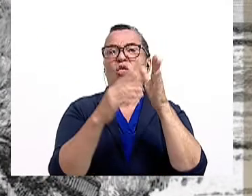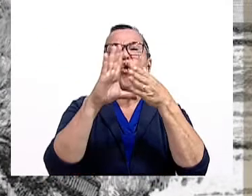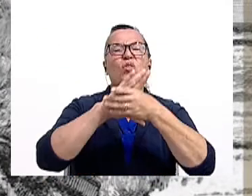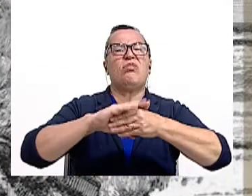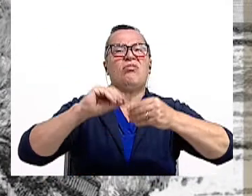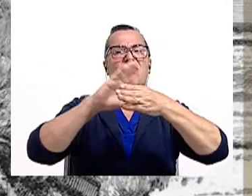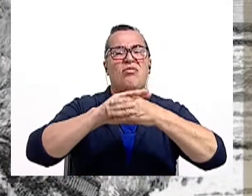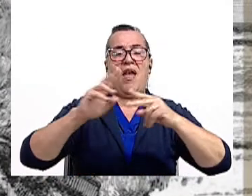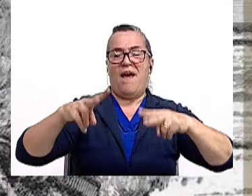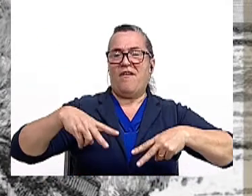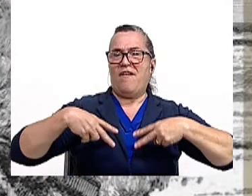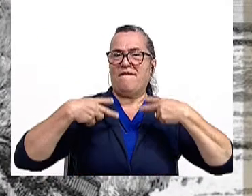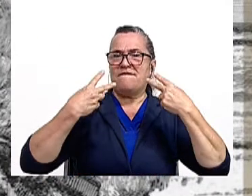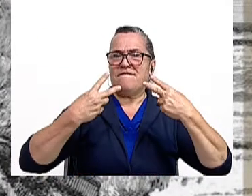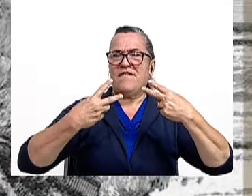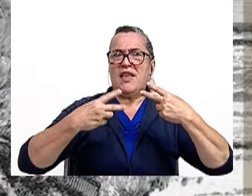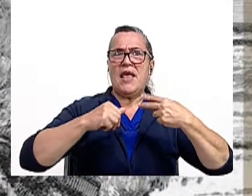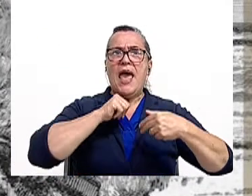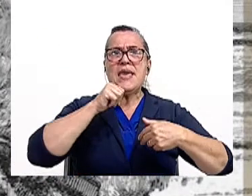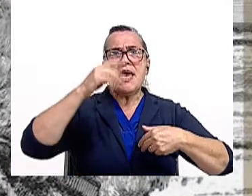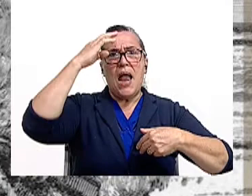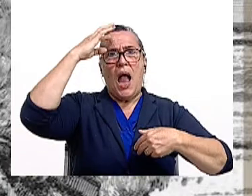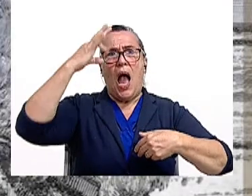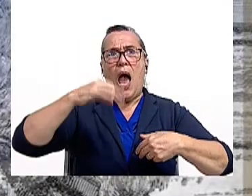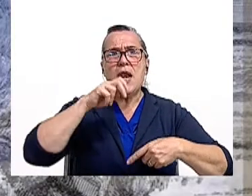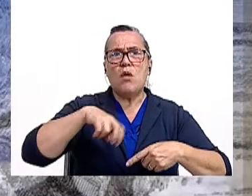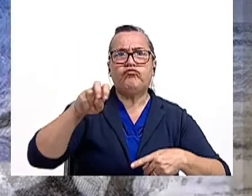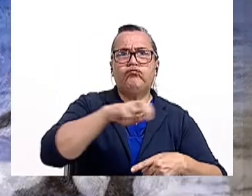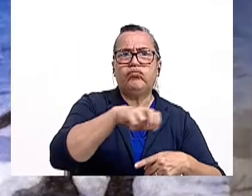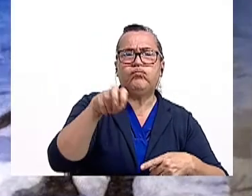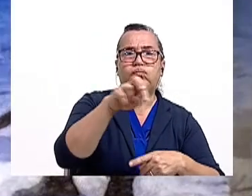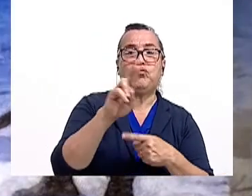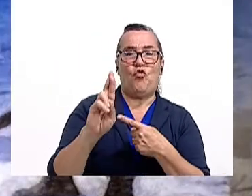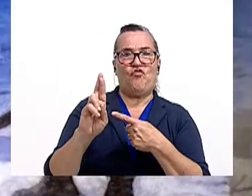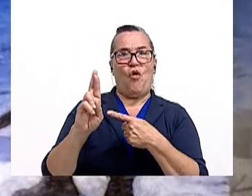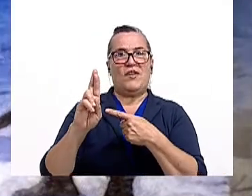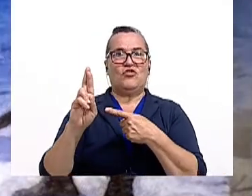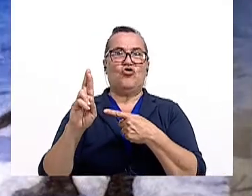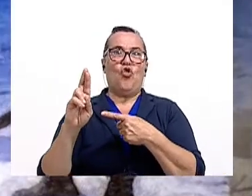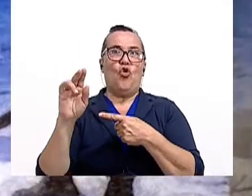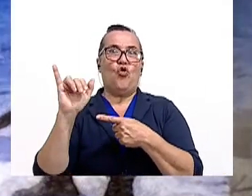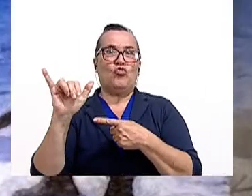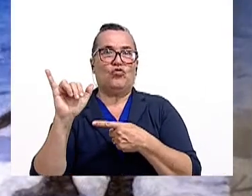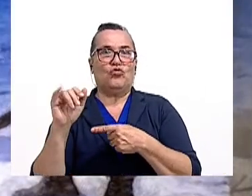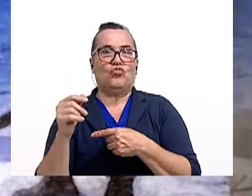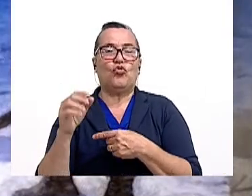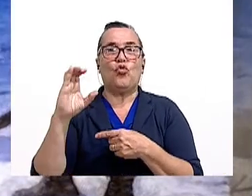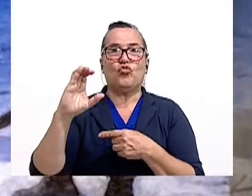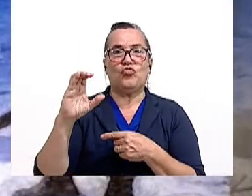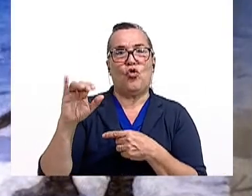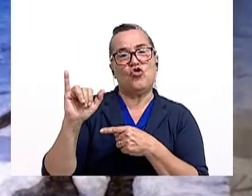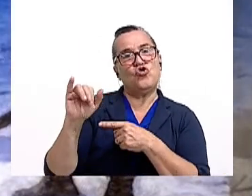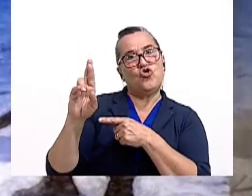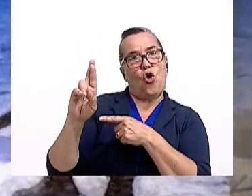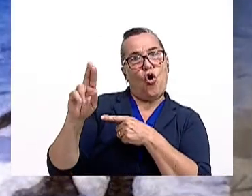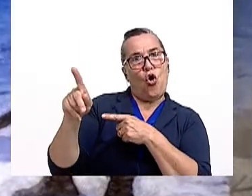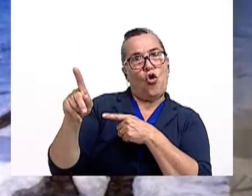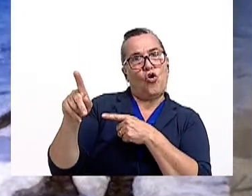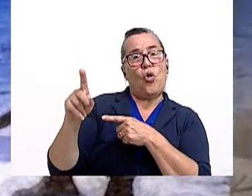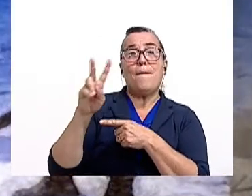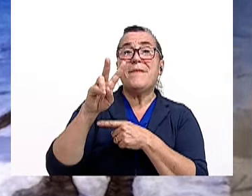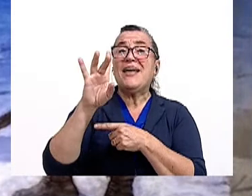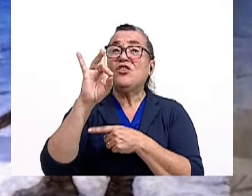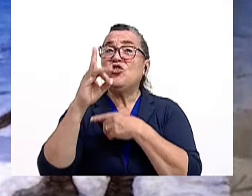La vida e increíbles aventuras de Robinson Crusoe, de York, marinero, quien vivió